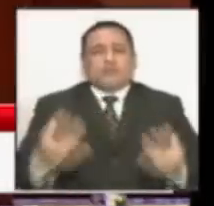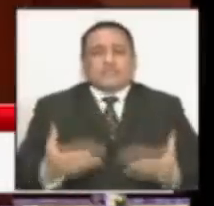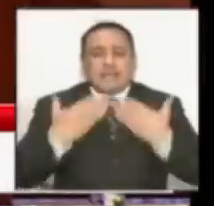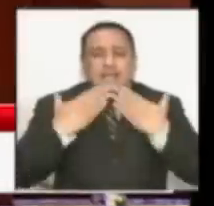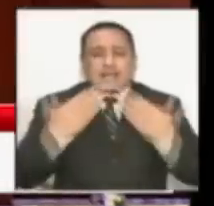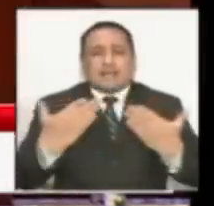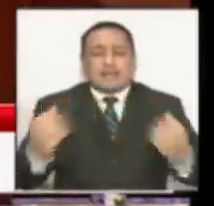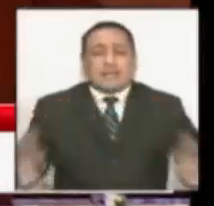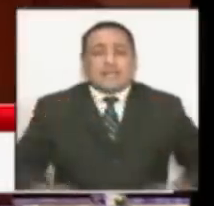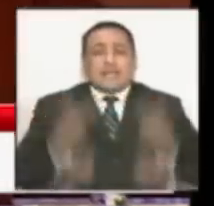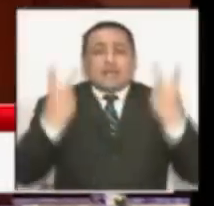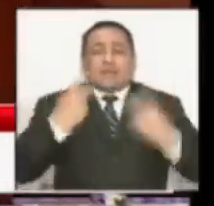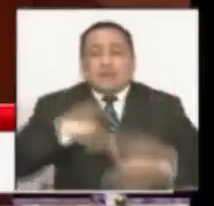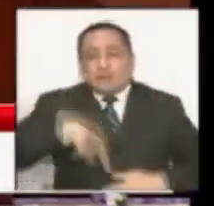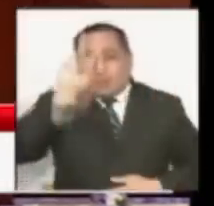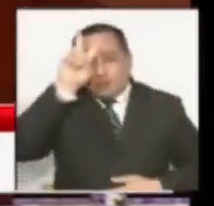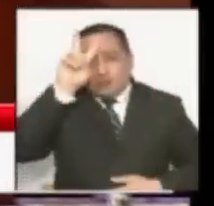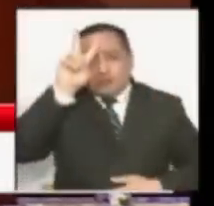gracias y que viva el Perú.